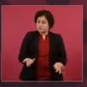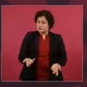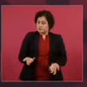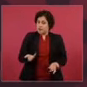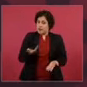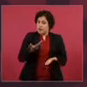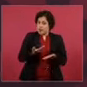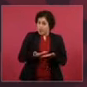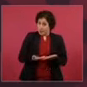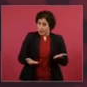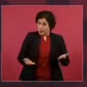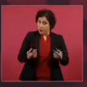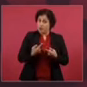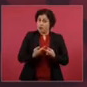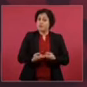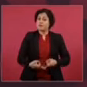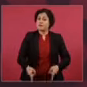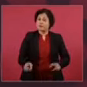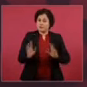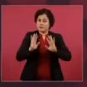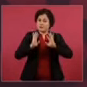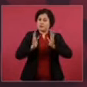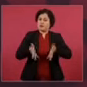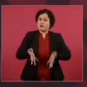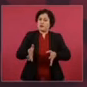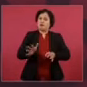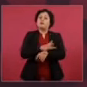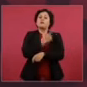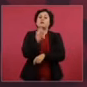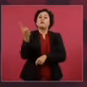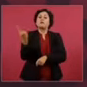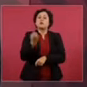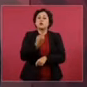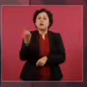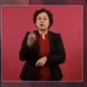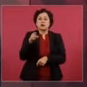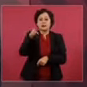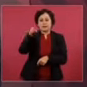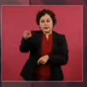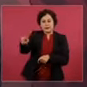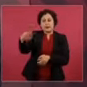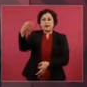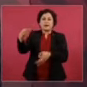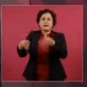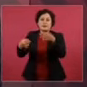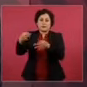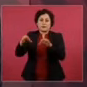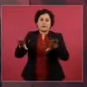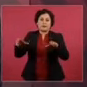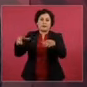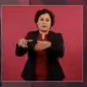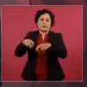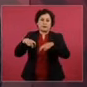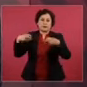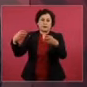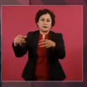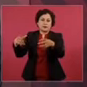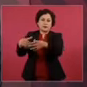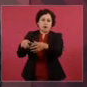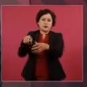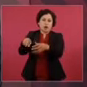espero, porque ya en el tribunal van a